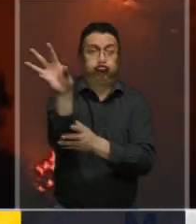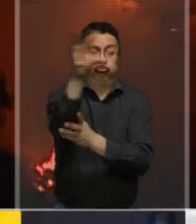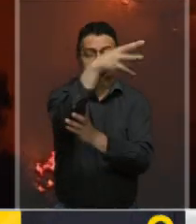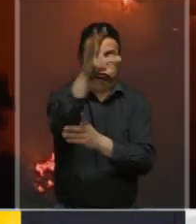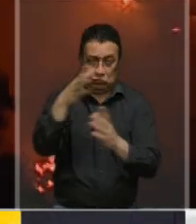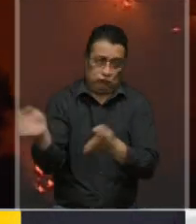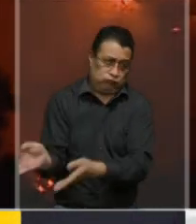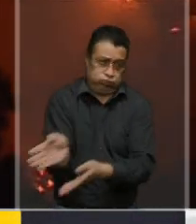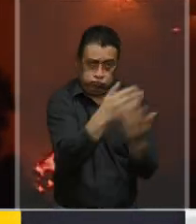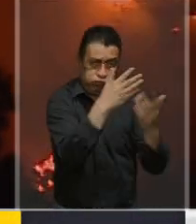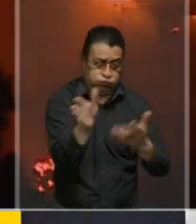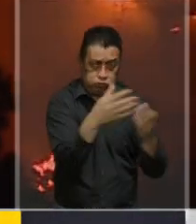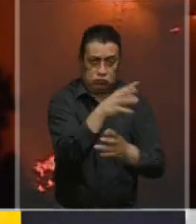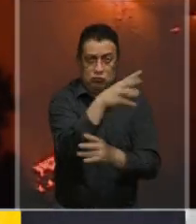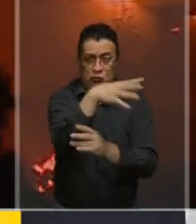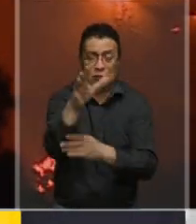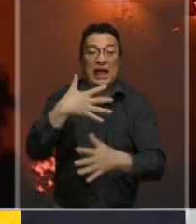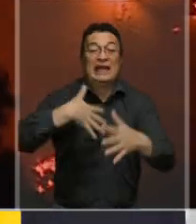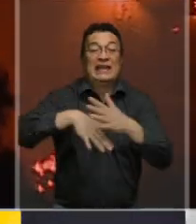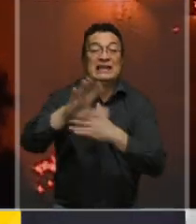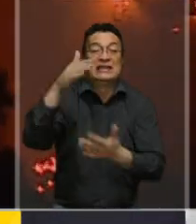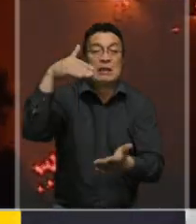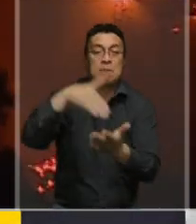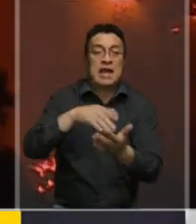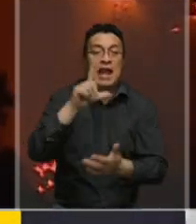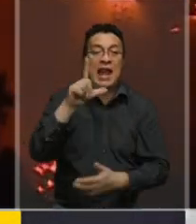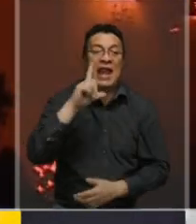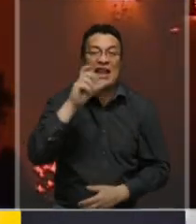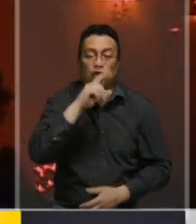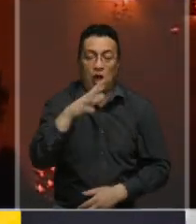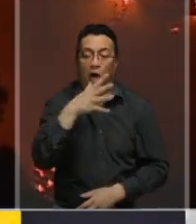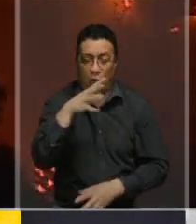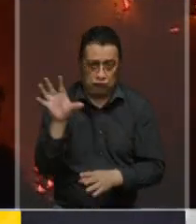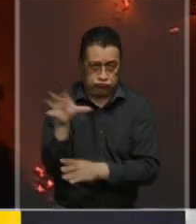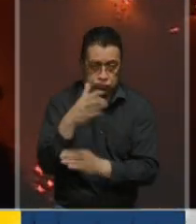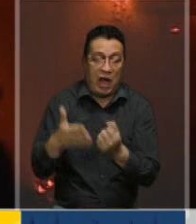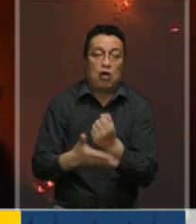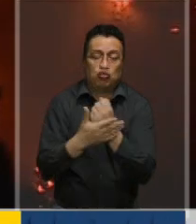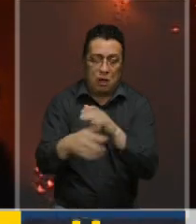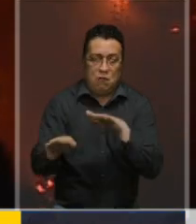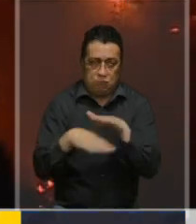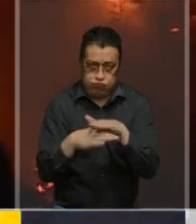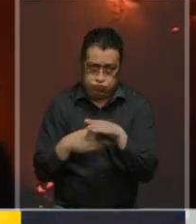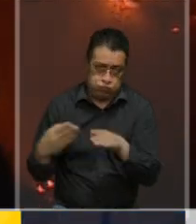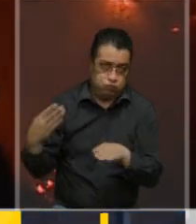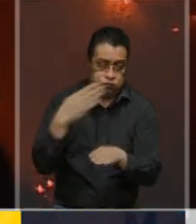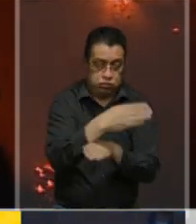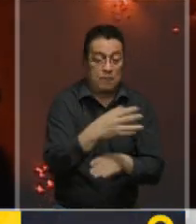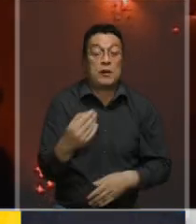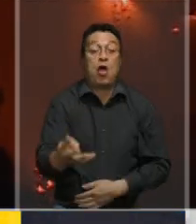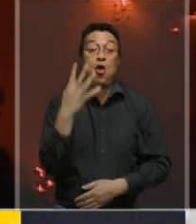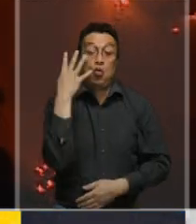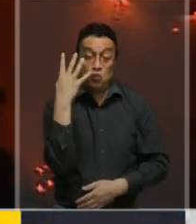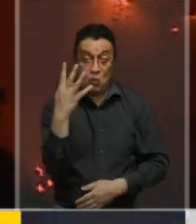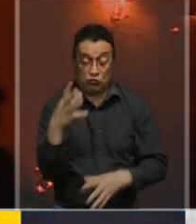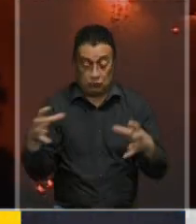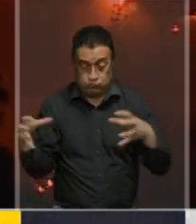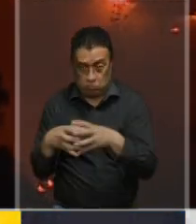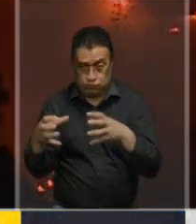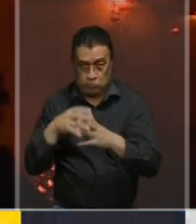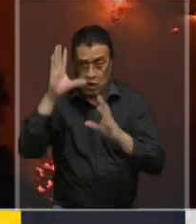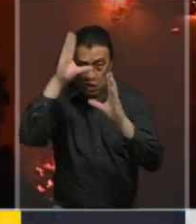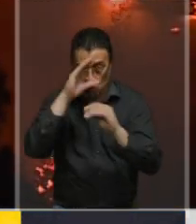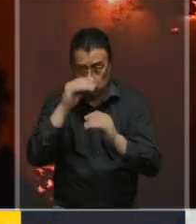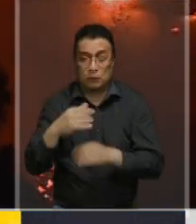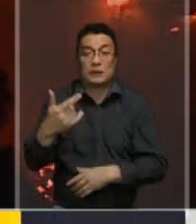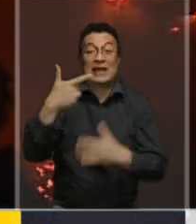para 15.000 litros. Además de aquello, han habido 4 brigadas nocturnas trabajando, 7